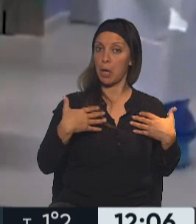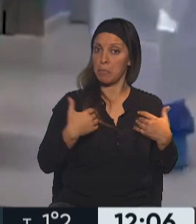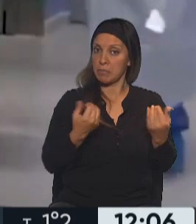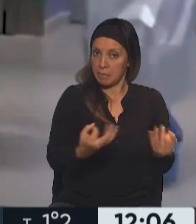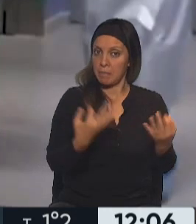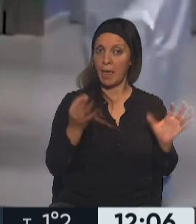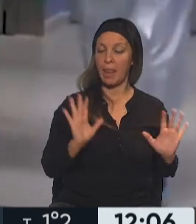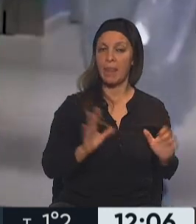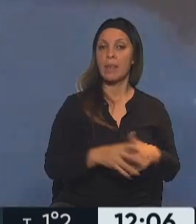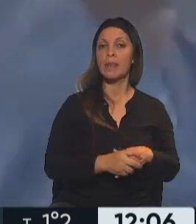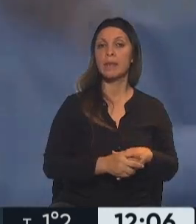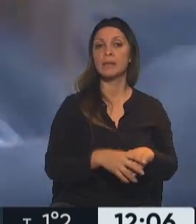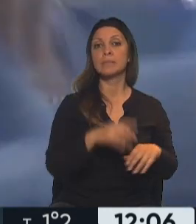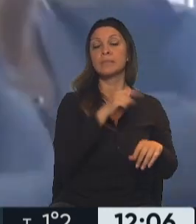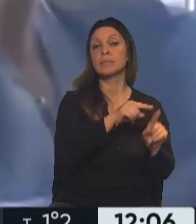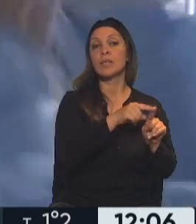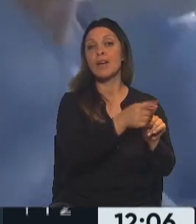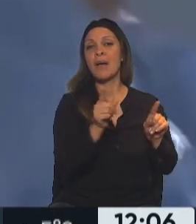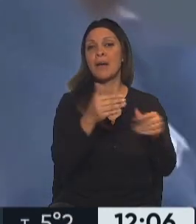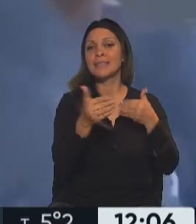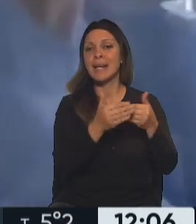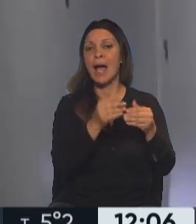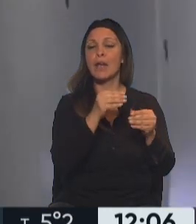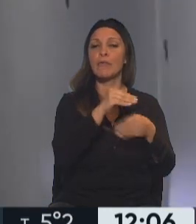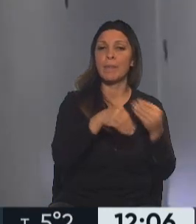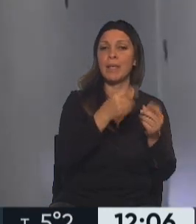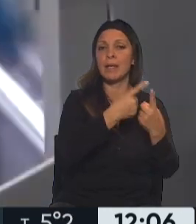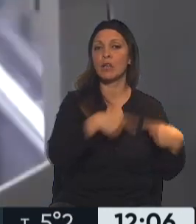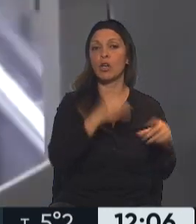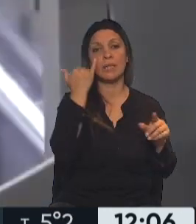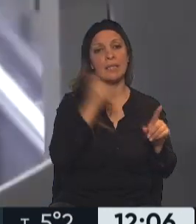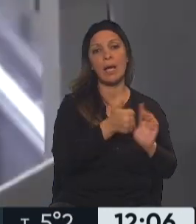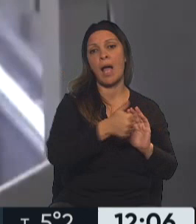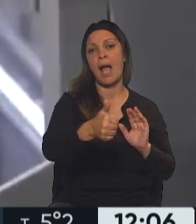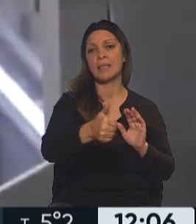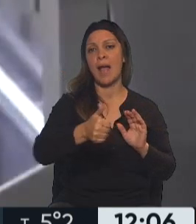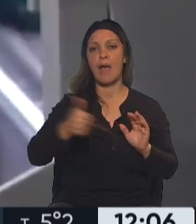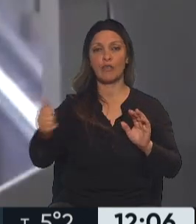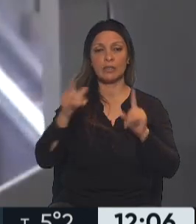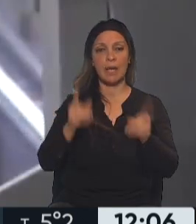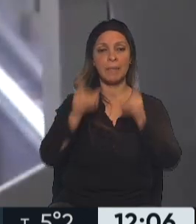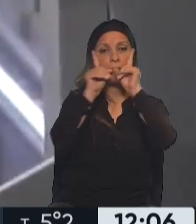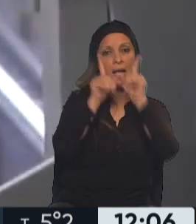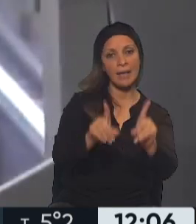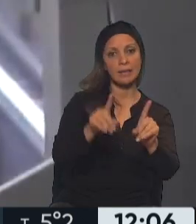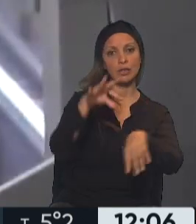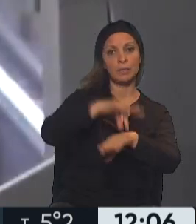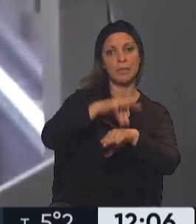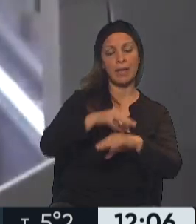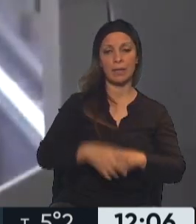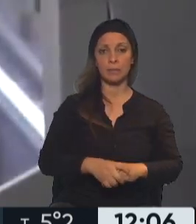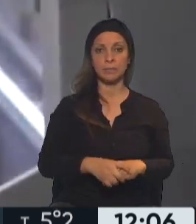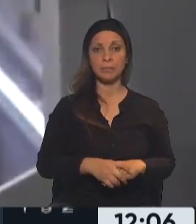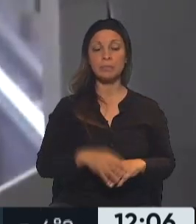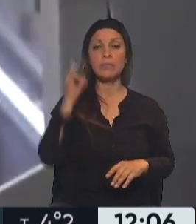general, mientras que sus contactos estrechos ya fueron rastreados y puestos bajo estricto control clínico y epidemiológico. La viruela